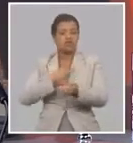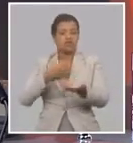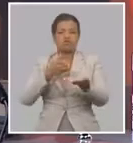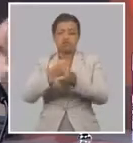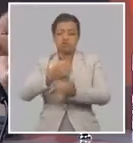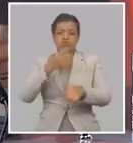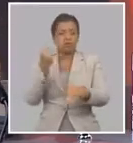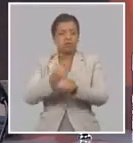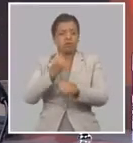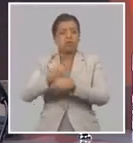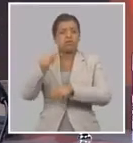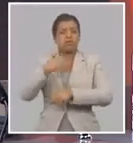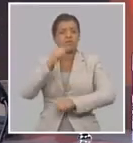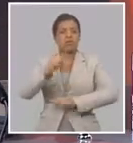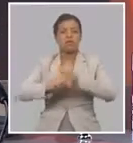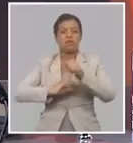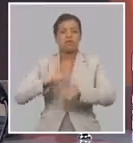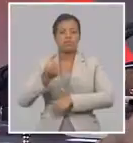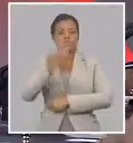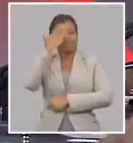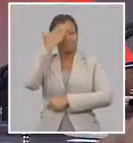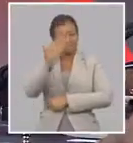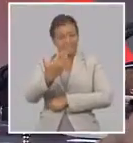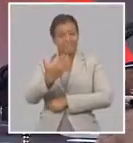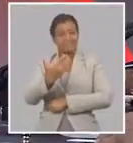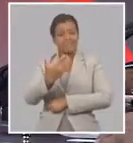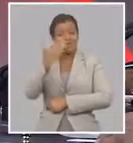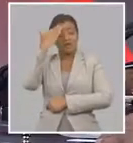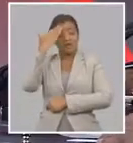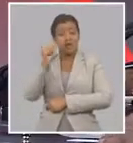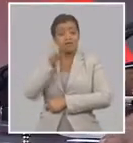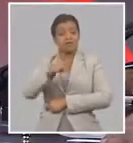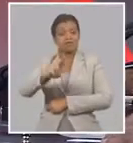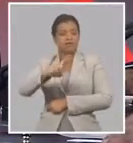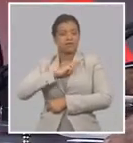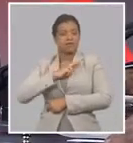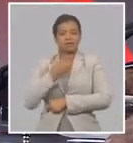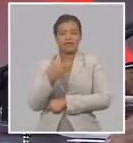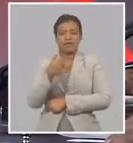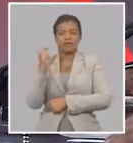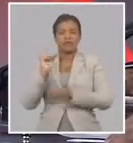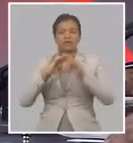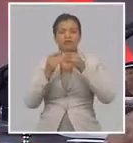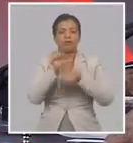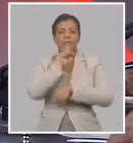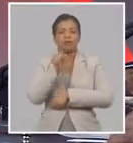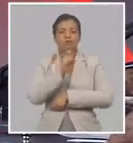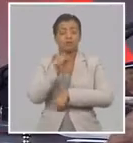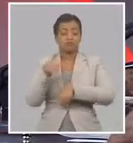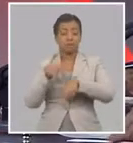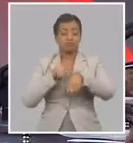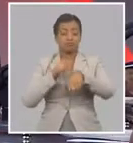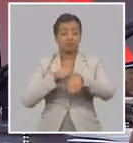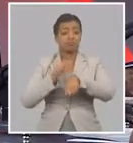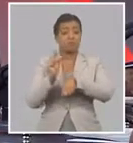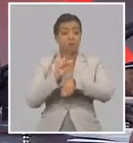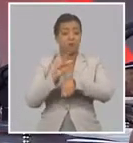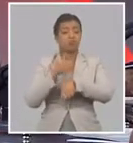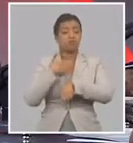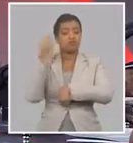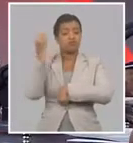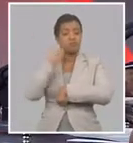y que tenemos que seguir perfeccionando muchas gracias gracias a carmelo por respondernos rápidamente todas las preguntas estamos contra contrarreloj yo sé que hará